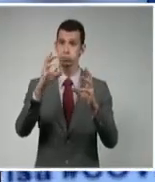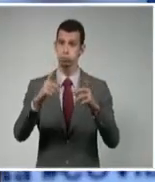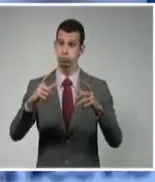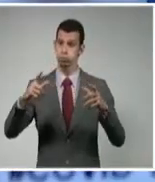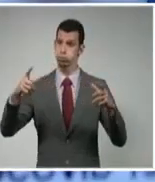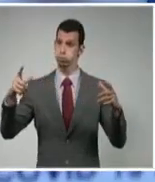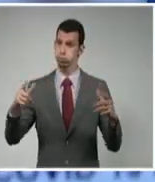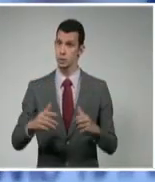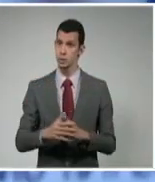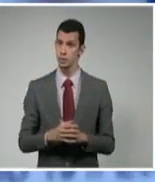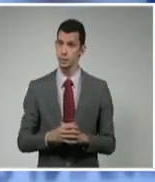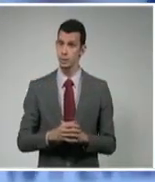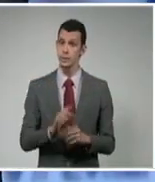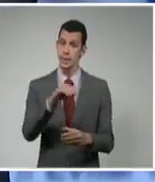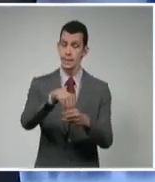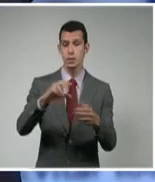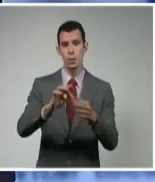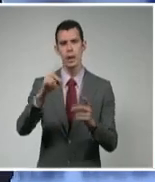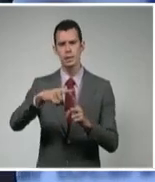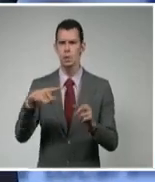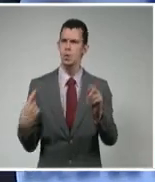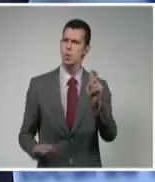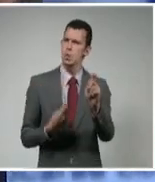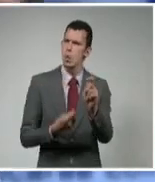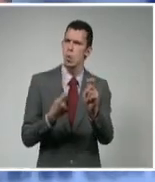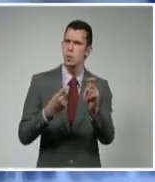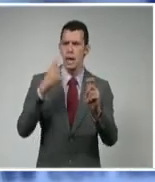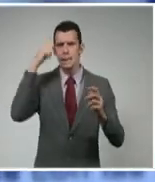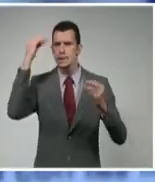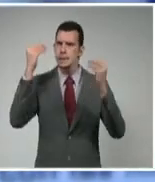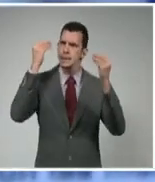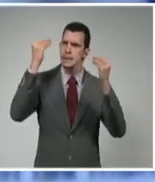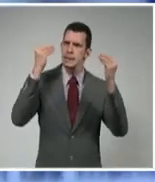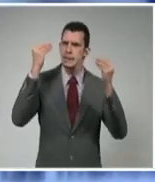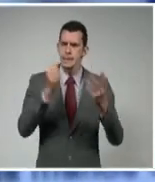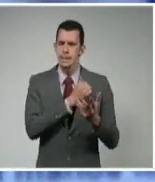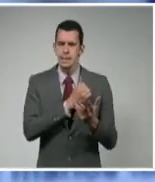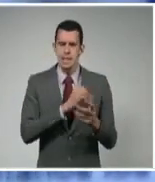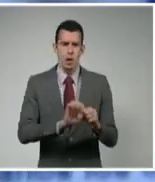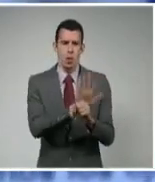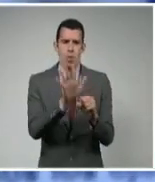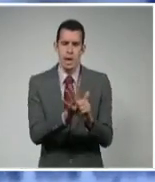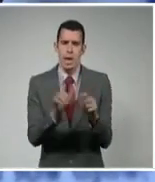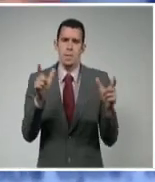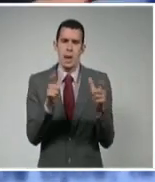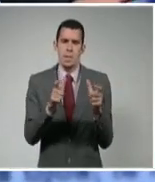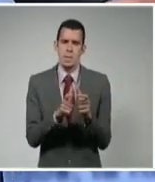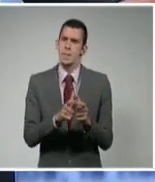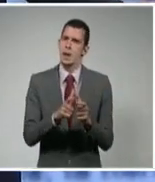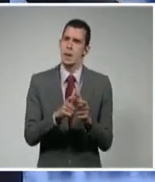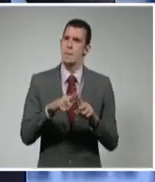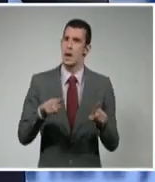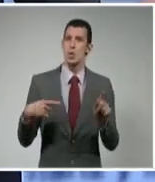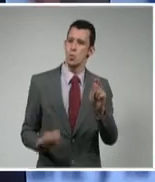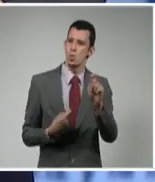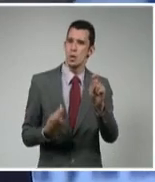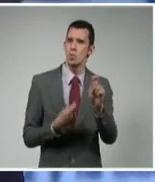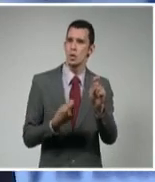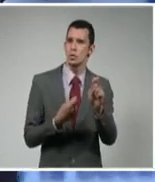el esfuerzo del pueblo y la preocupación de su gente crecía. Bueno, pues como crecía, miren los números, estos